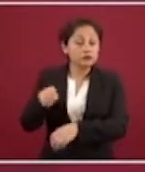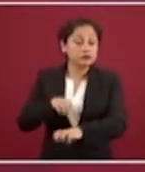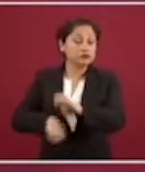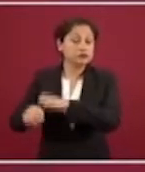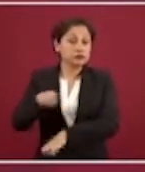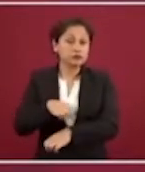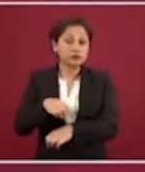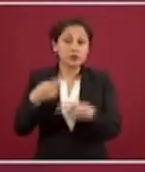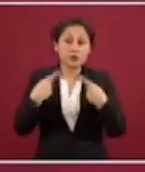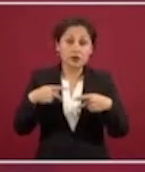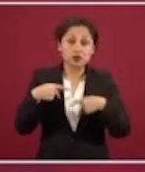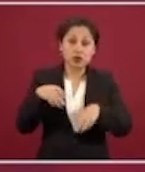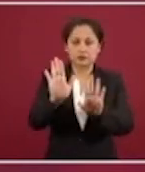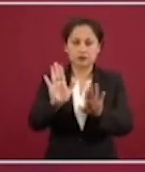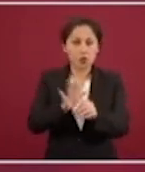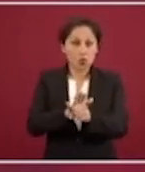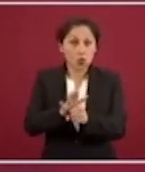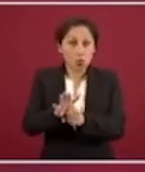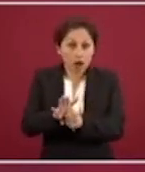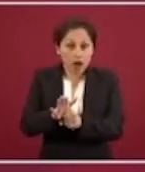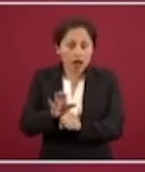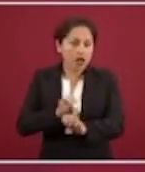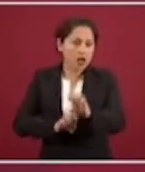formal, lo aclaro, de